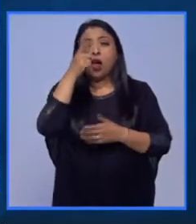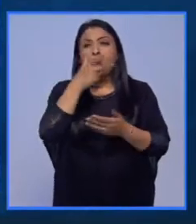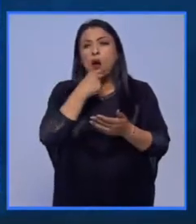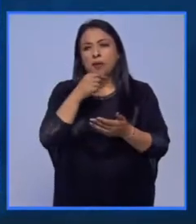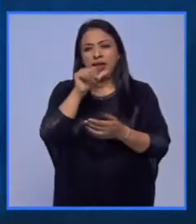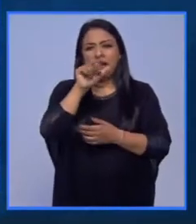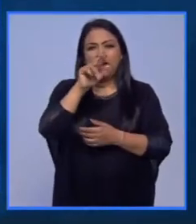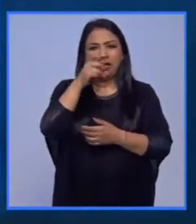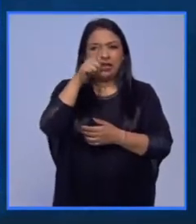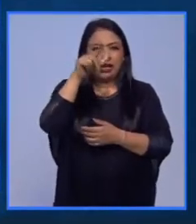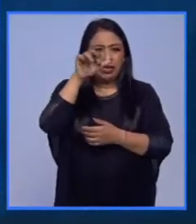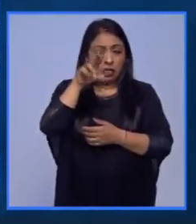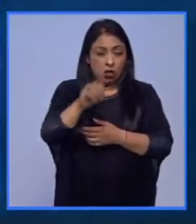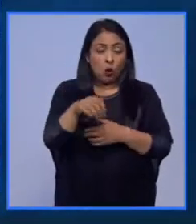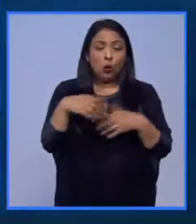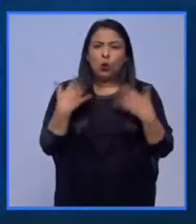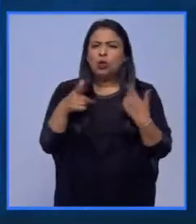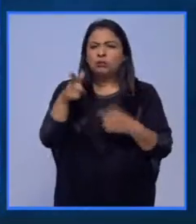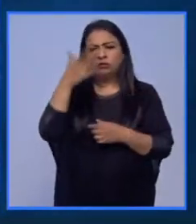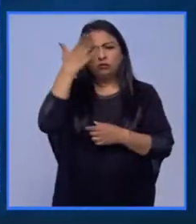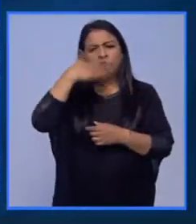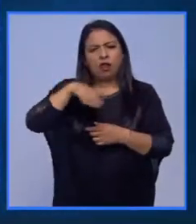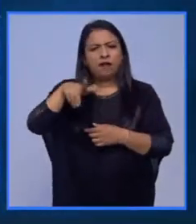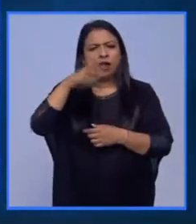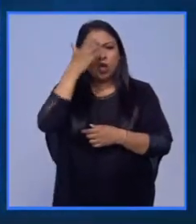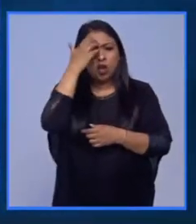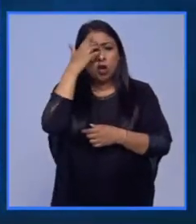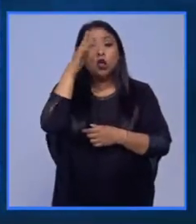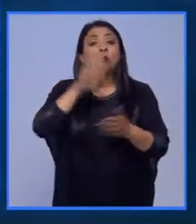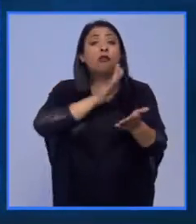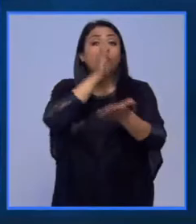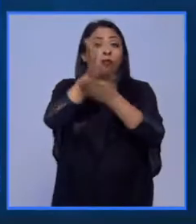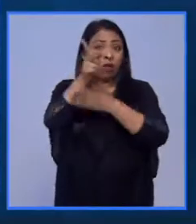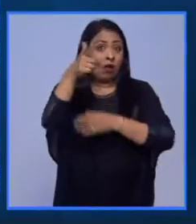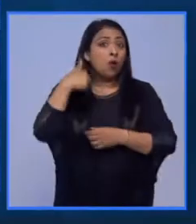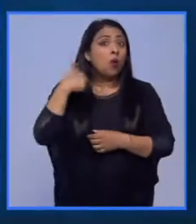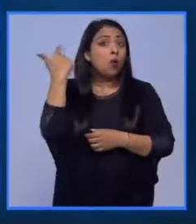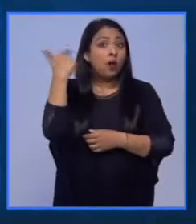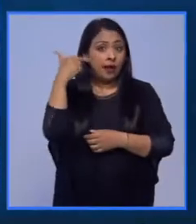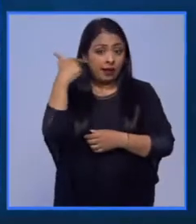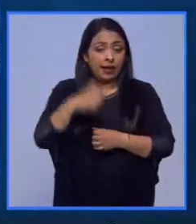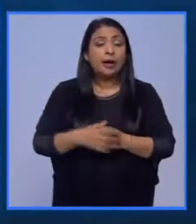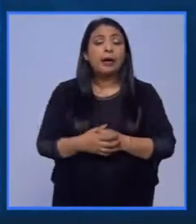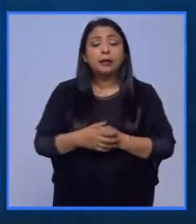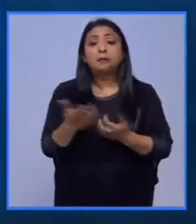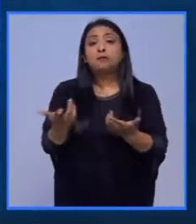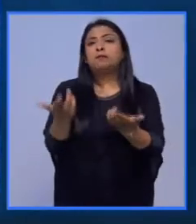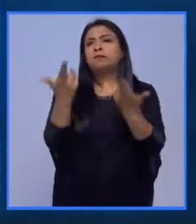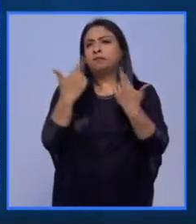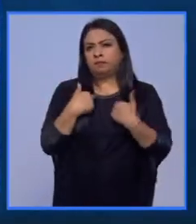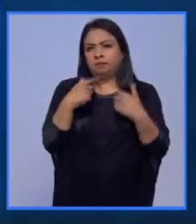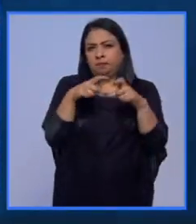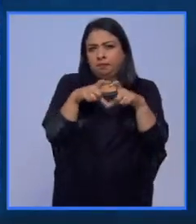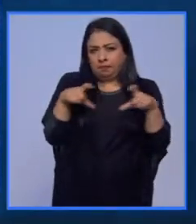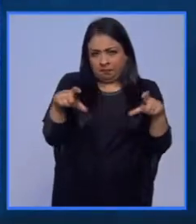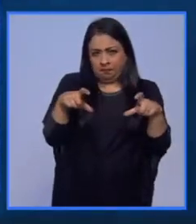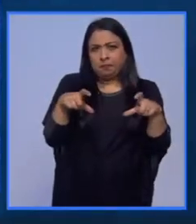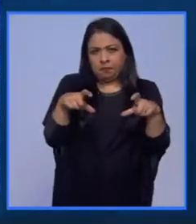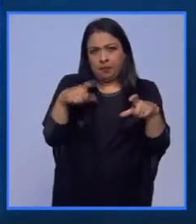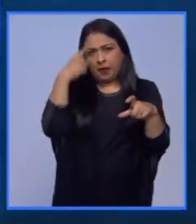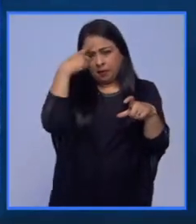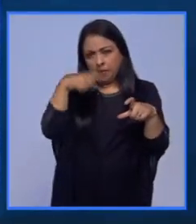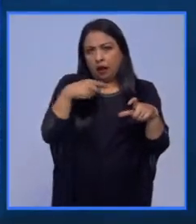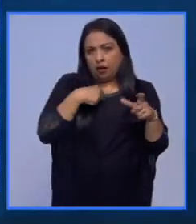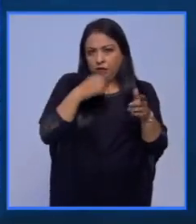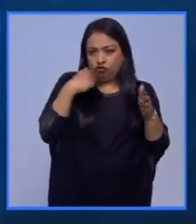argelino, ¿sí? Súper conocido en todos lados, que estuvo en Guadalajara, así sí. Es. Y nos regaló un texto para que